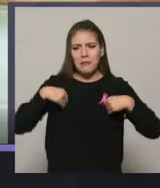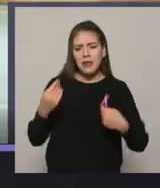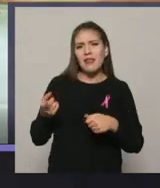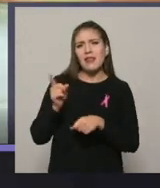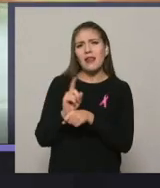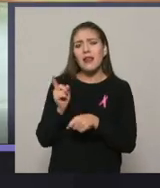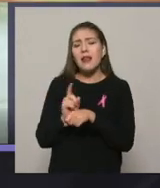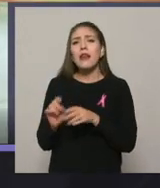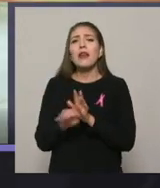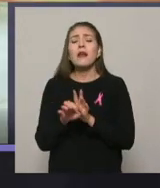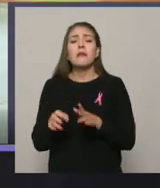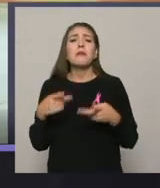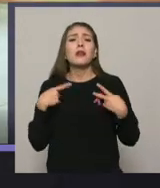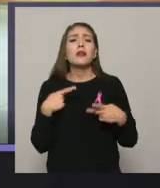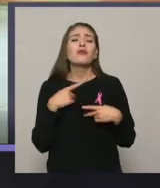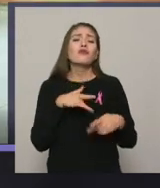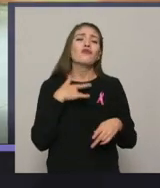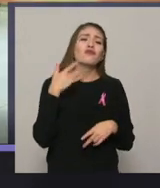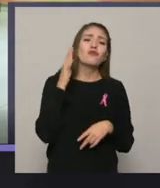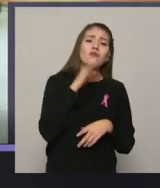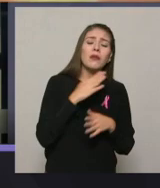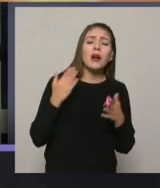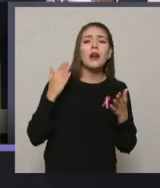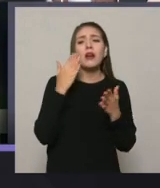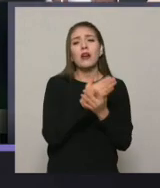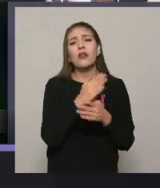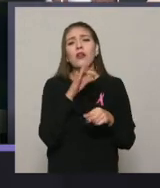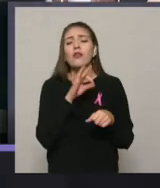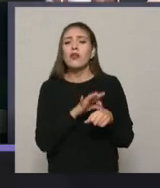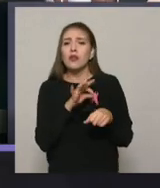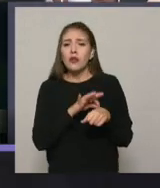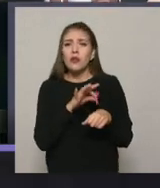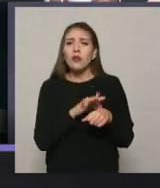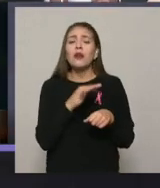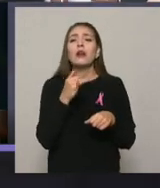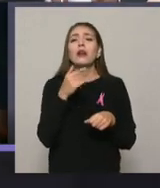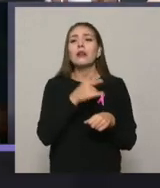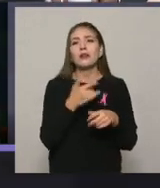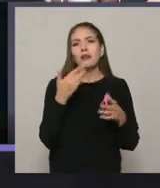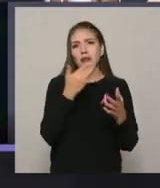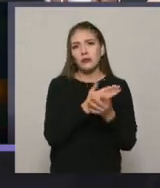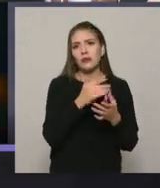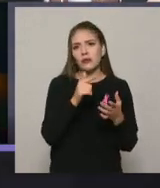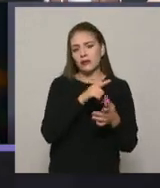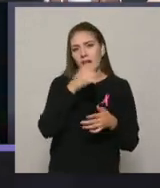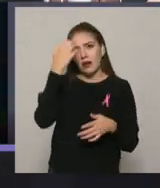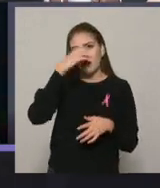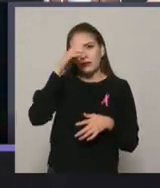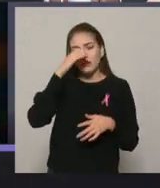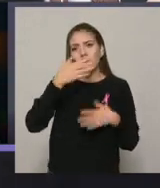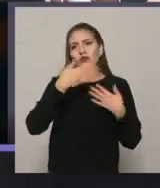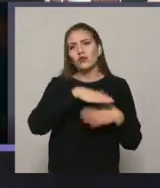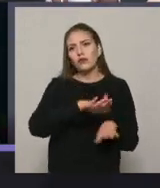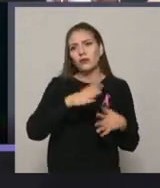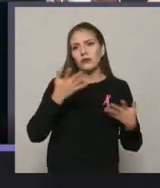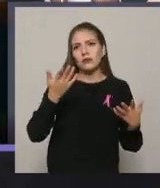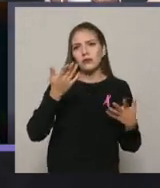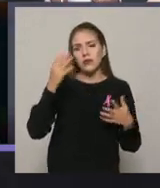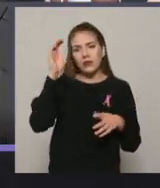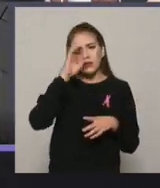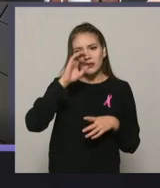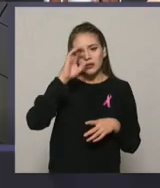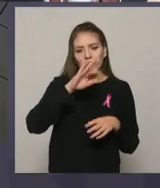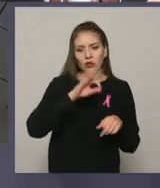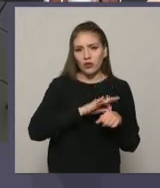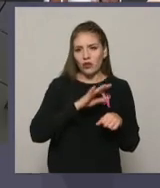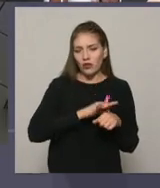está enferma, acude a los médicos y acude esencialmente a expertos en materia de ciencia